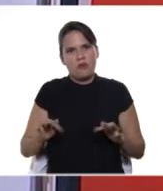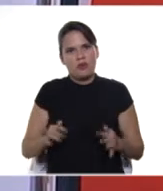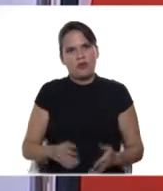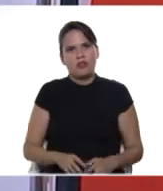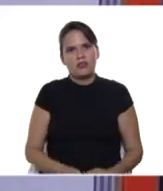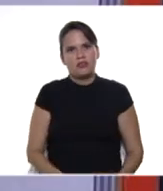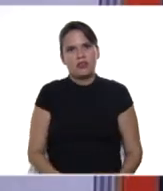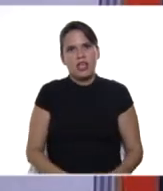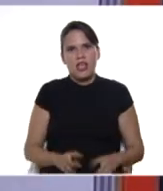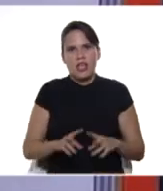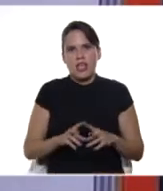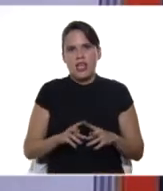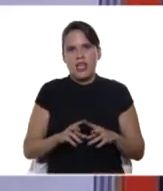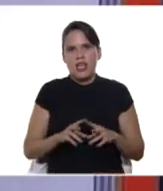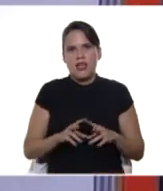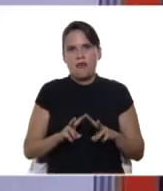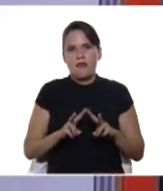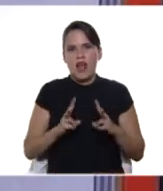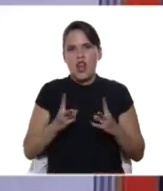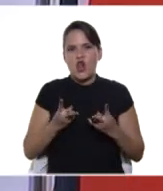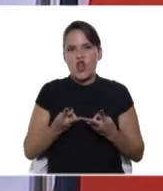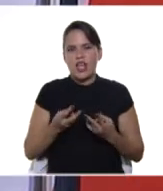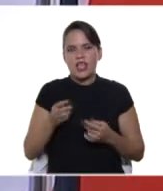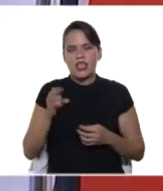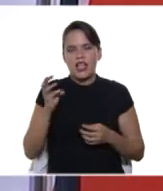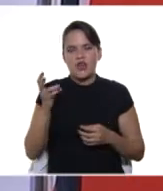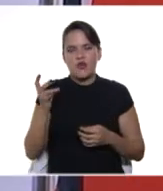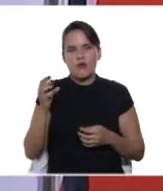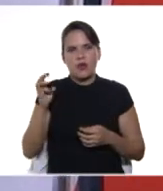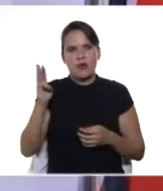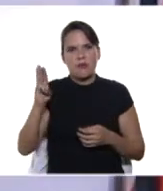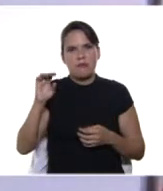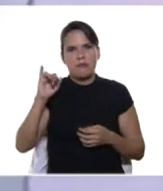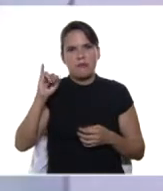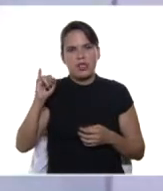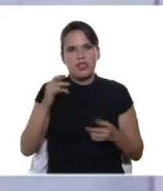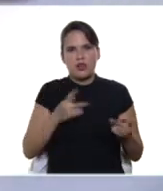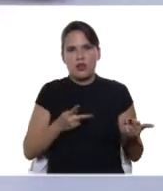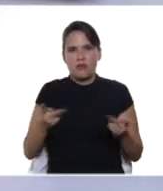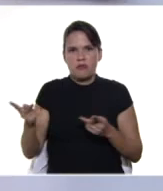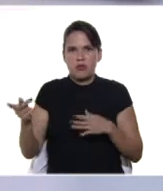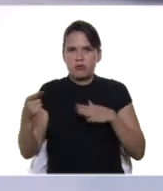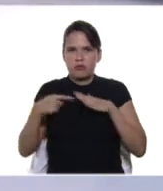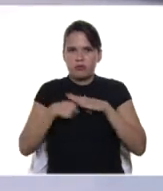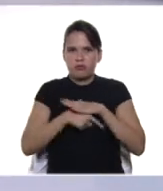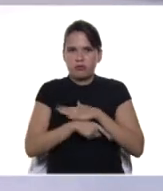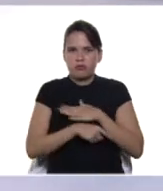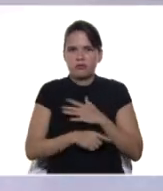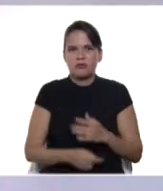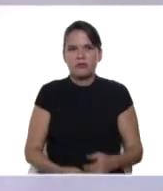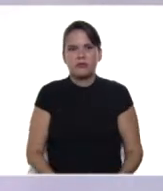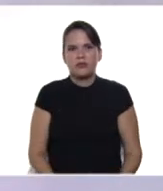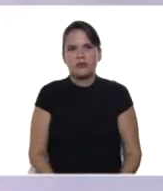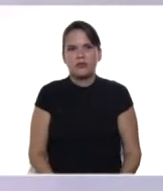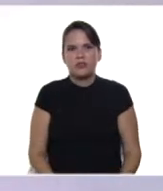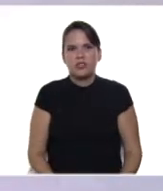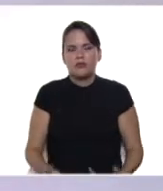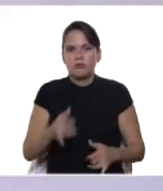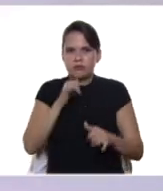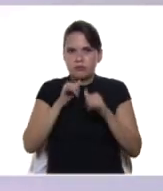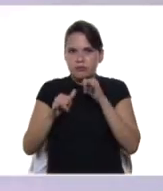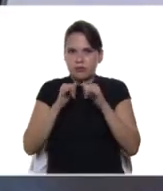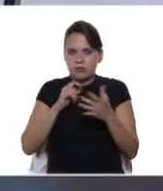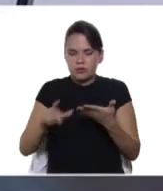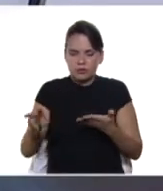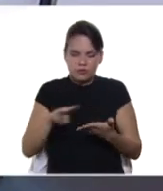el número irracional pi. Los invito a profundizar este contenido a través de